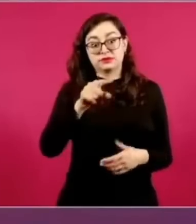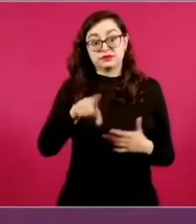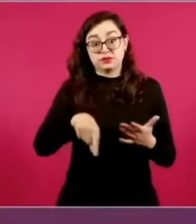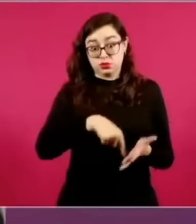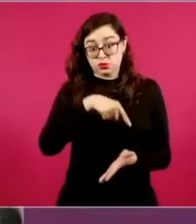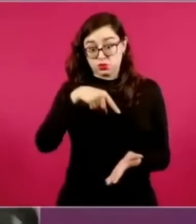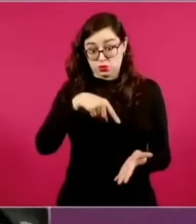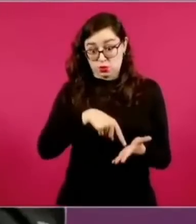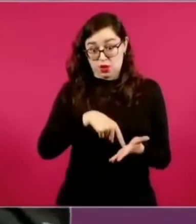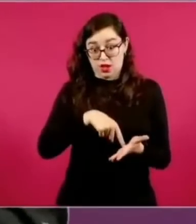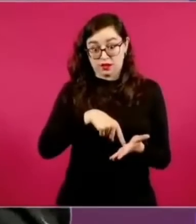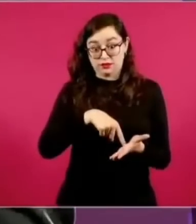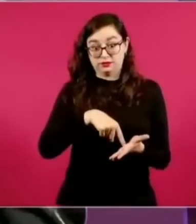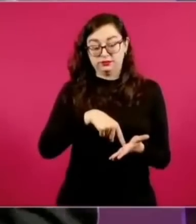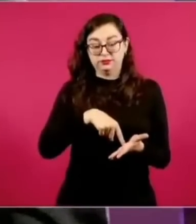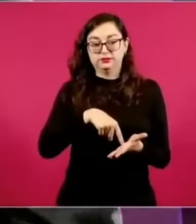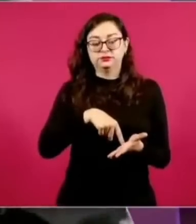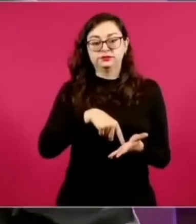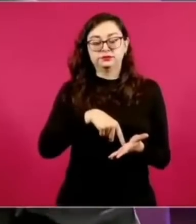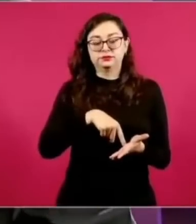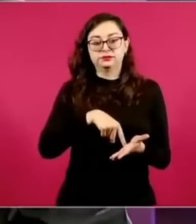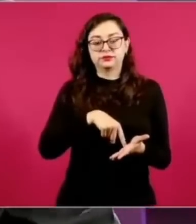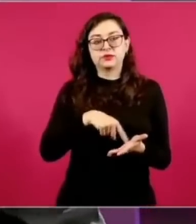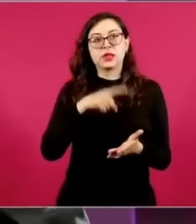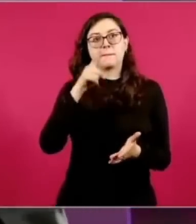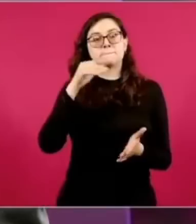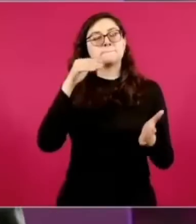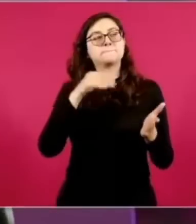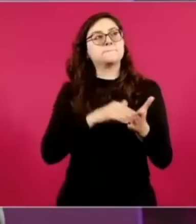país, estamos hablando de